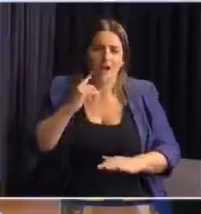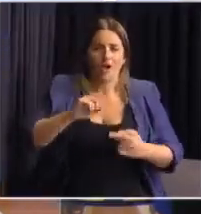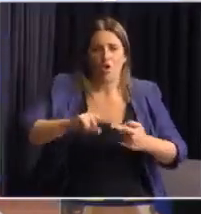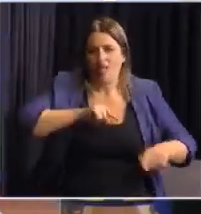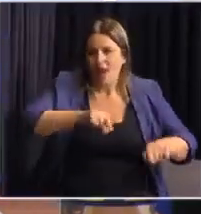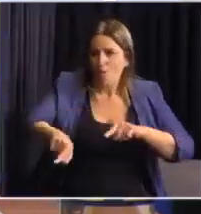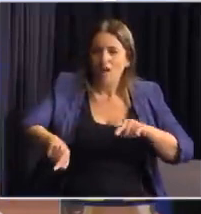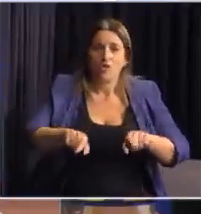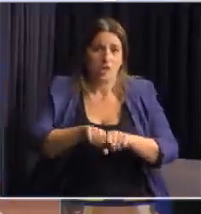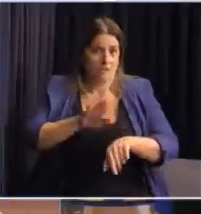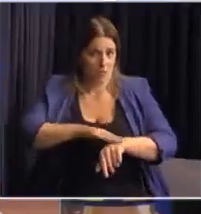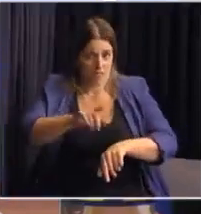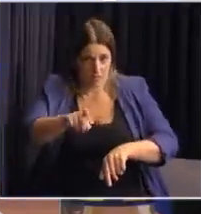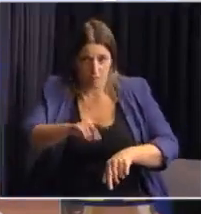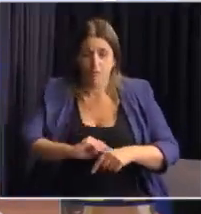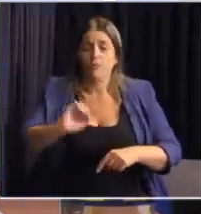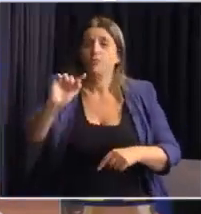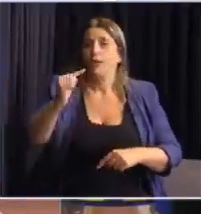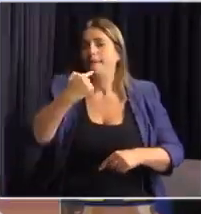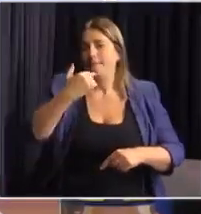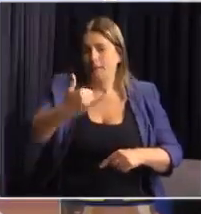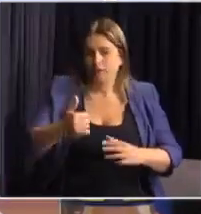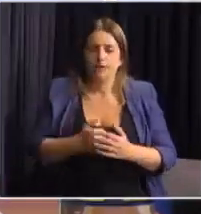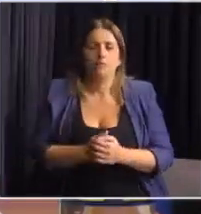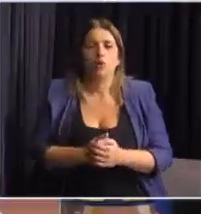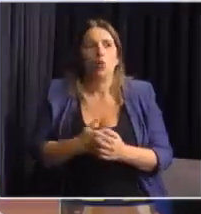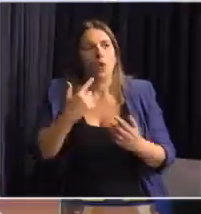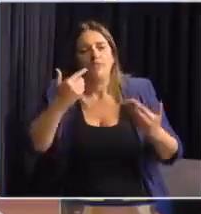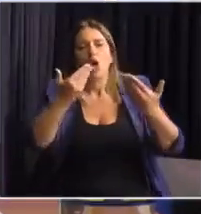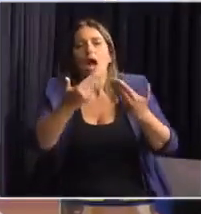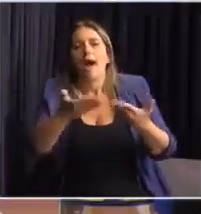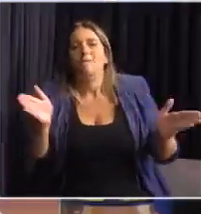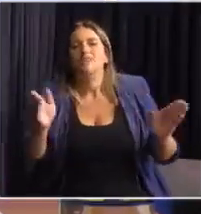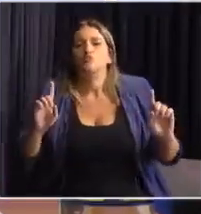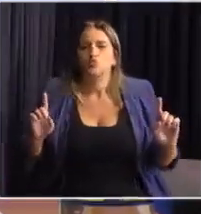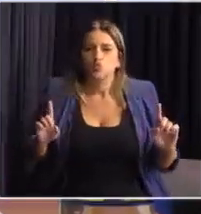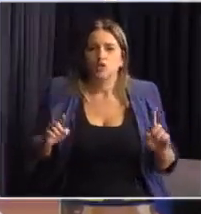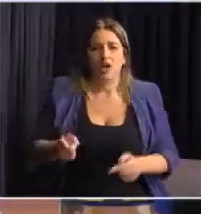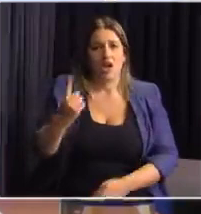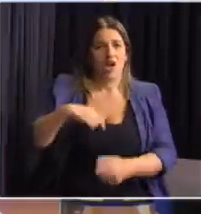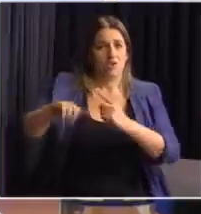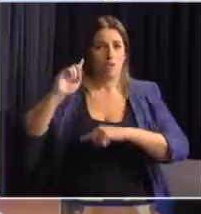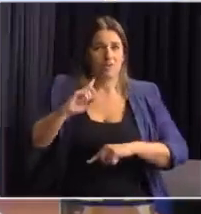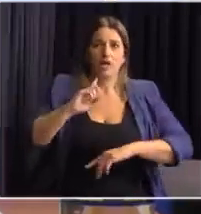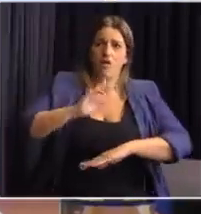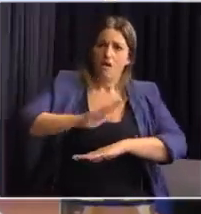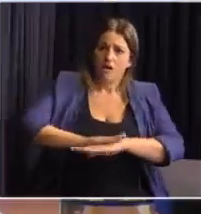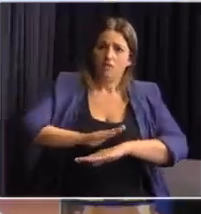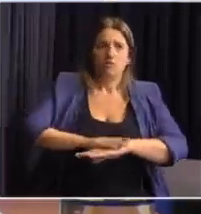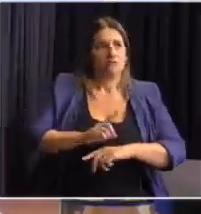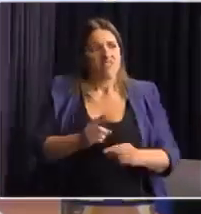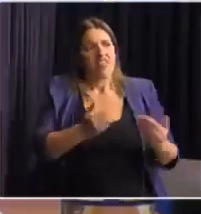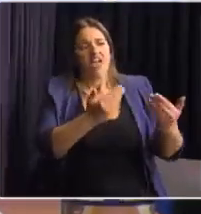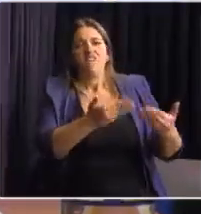coordinada y paralela. Una de ellas es la apertura, que es un diferencial respecto del año pasado, el haber mantenido los centros